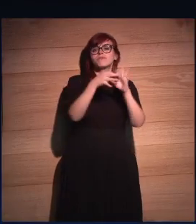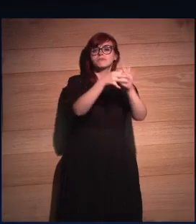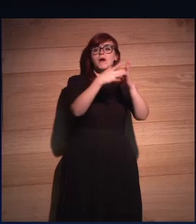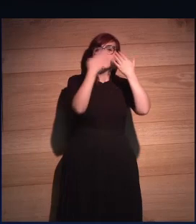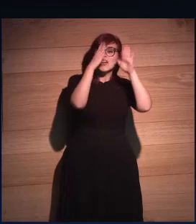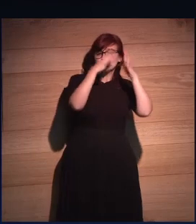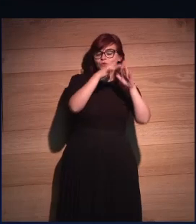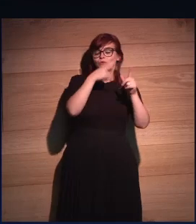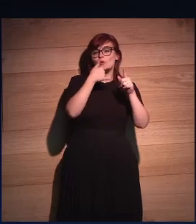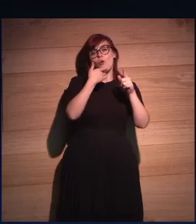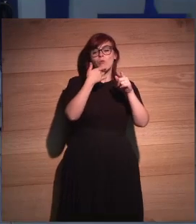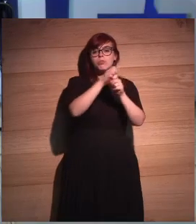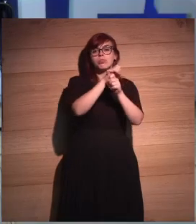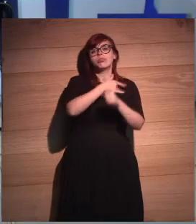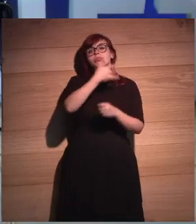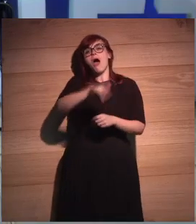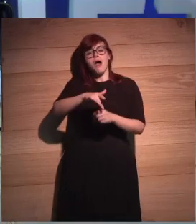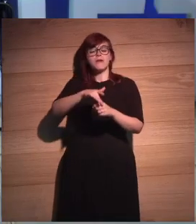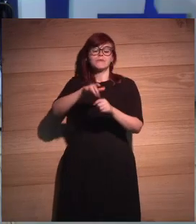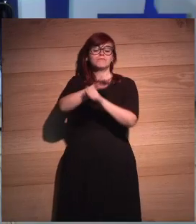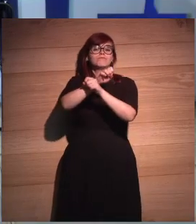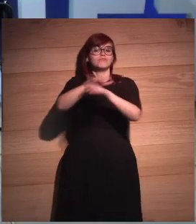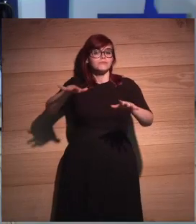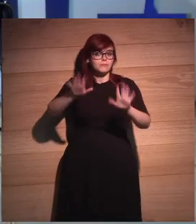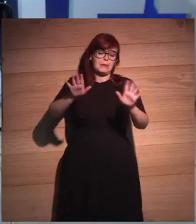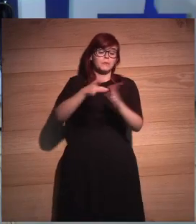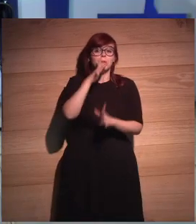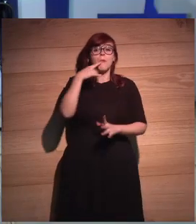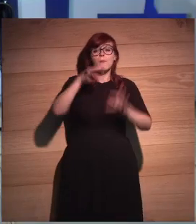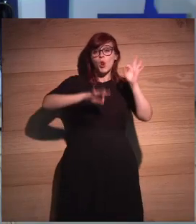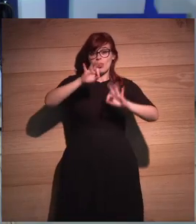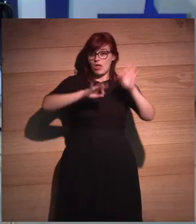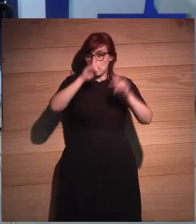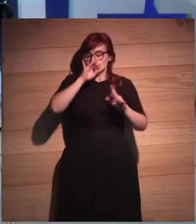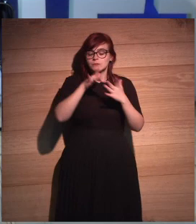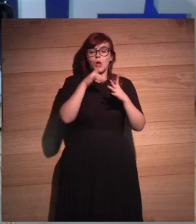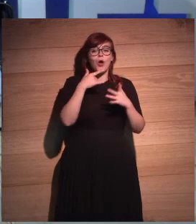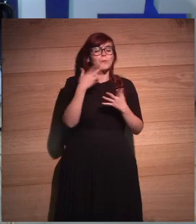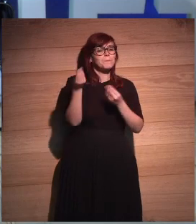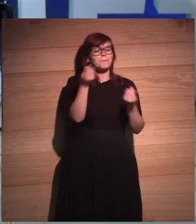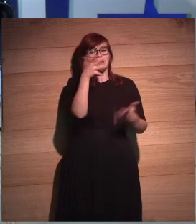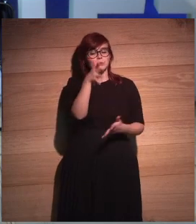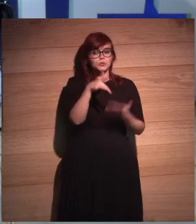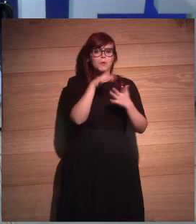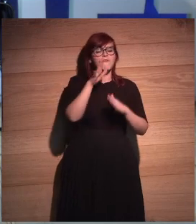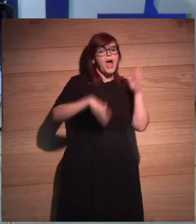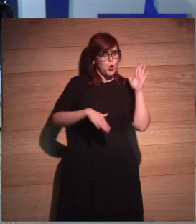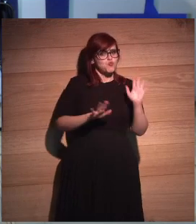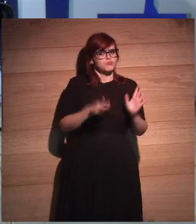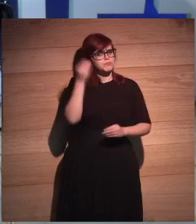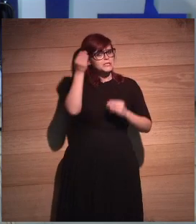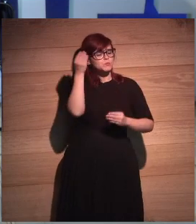Sí, cierto. Pues no te sé decir el porcentaje en nuestras estimaciones, creo que bajo, te